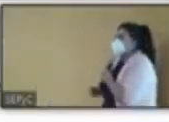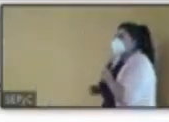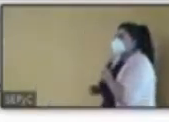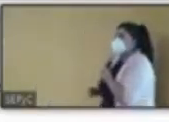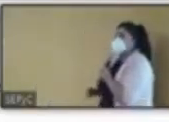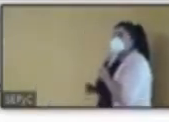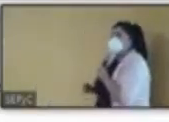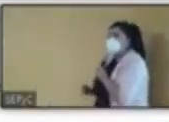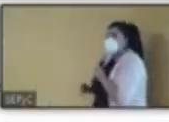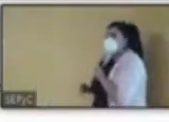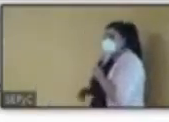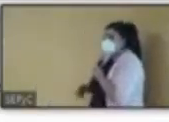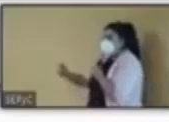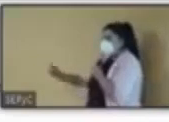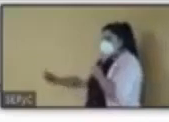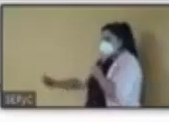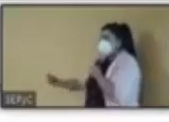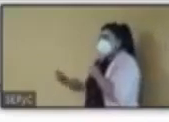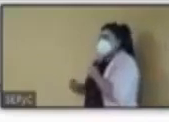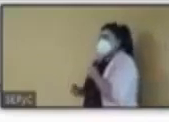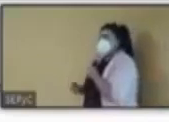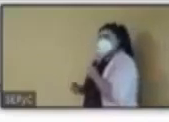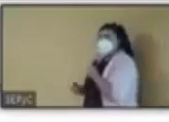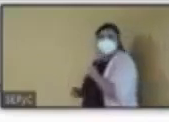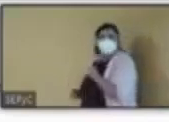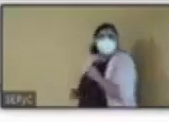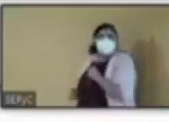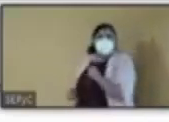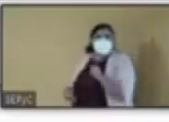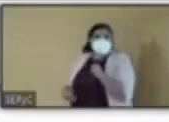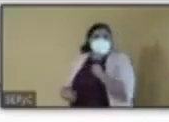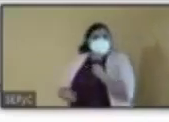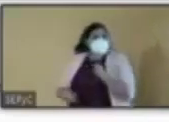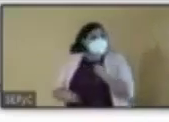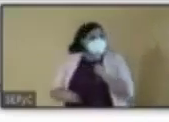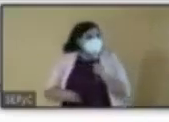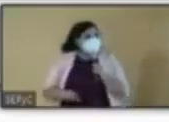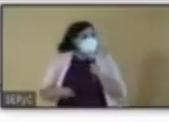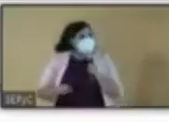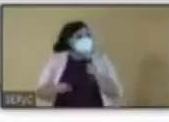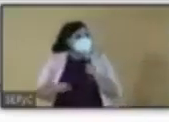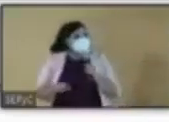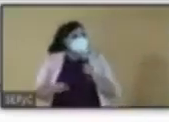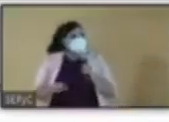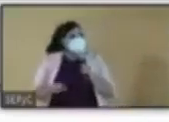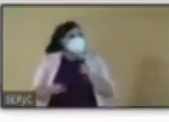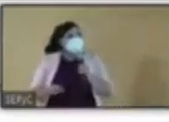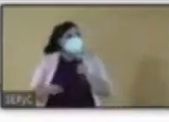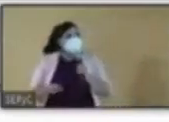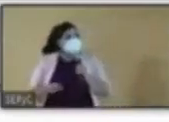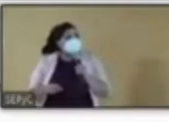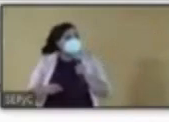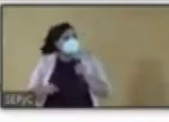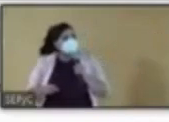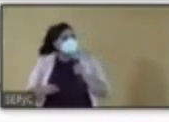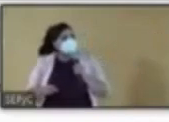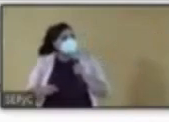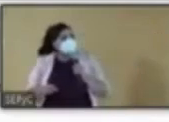aquellas dependencias que cuentan con uno, como es el supuesto de ustedes. El documento que deberán hacer llegar es